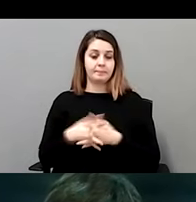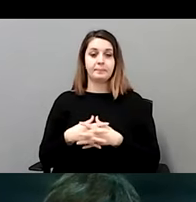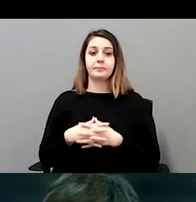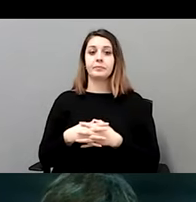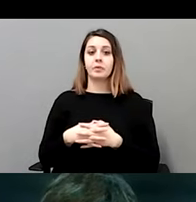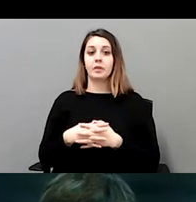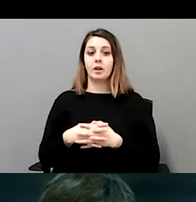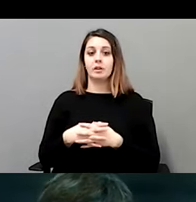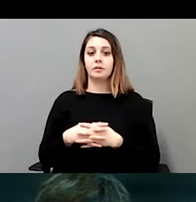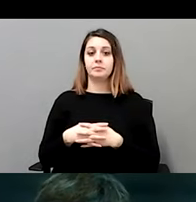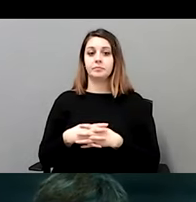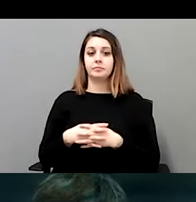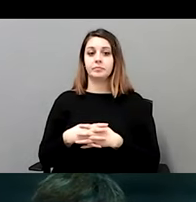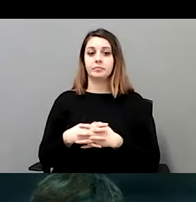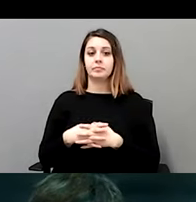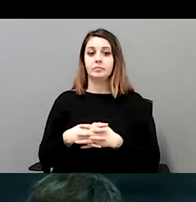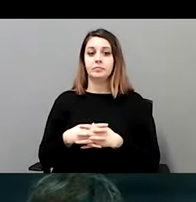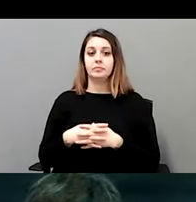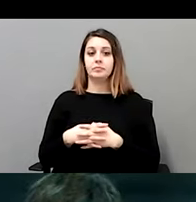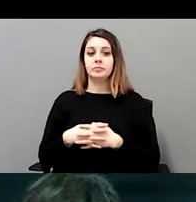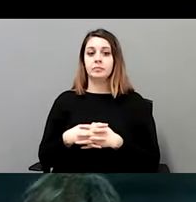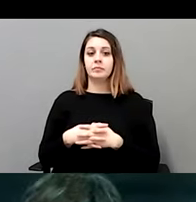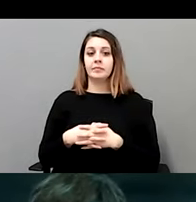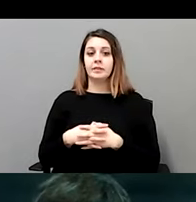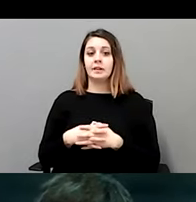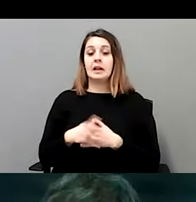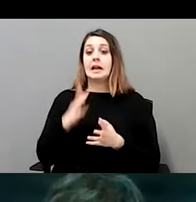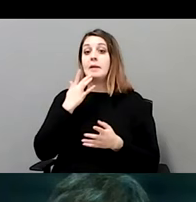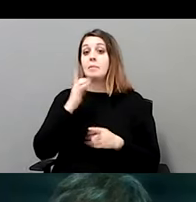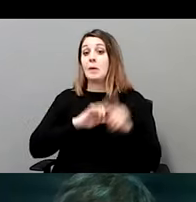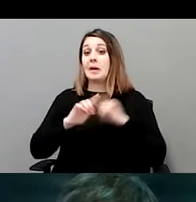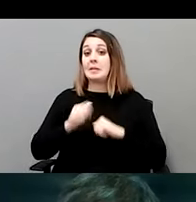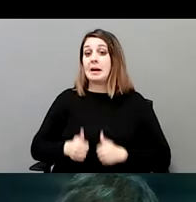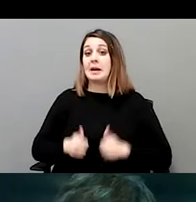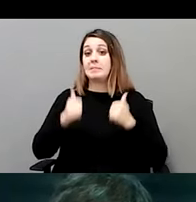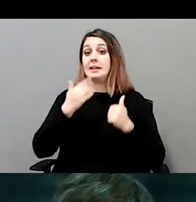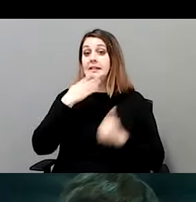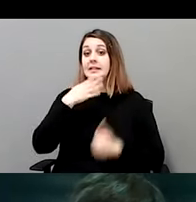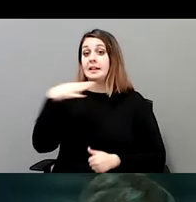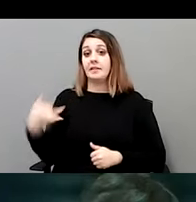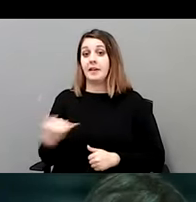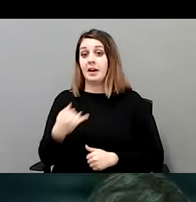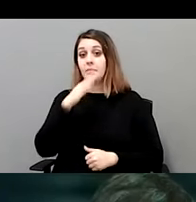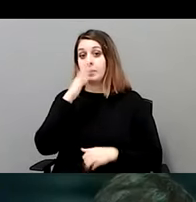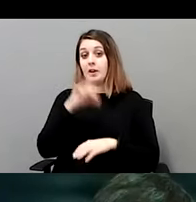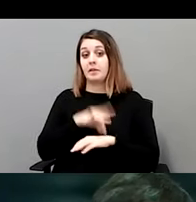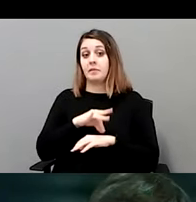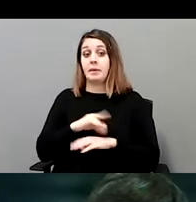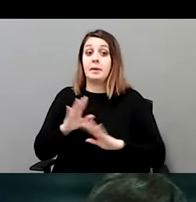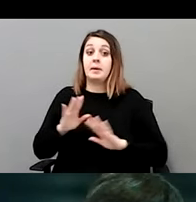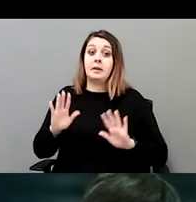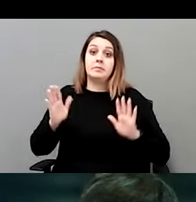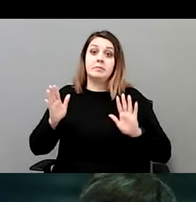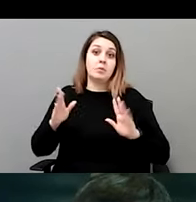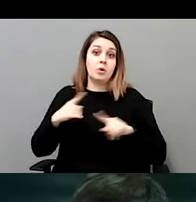más problemático en el caso de baja por enfermedad que son imprevistas. Pero bueno, siempre